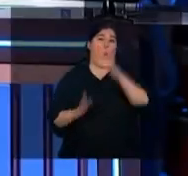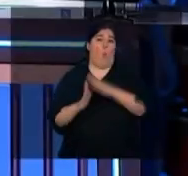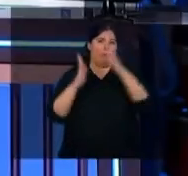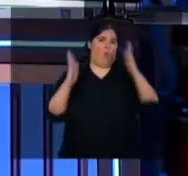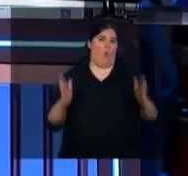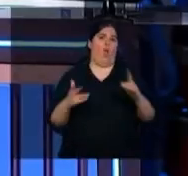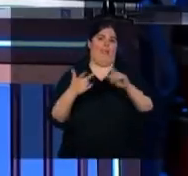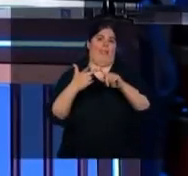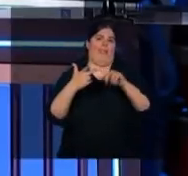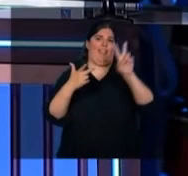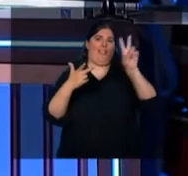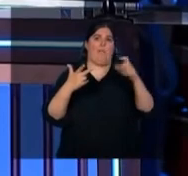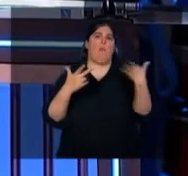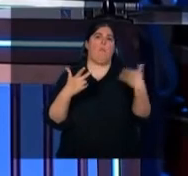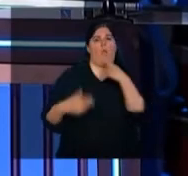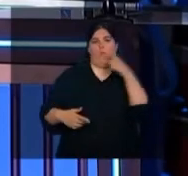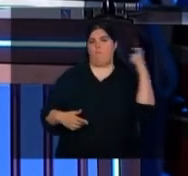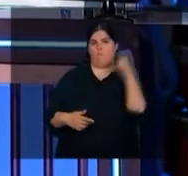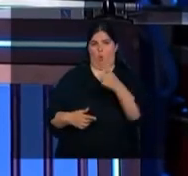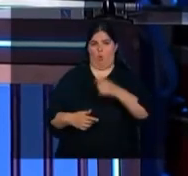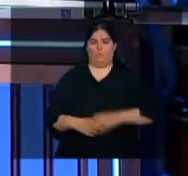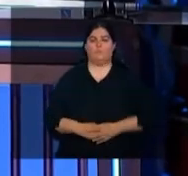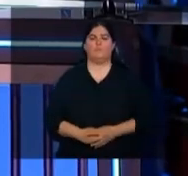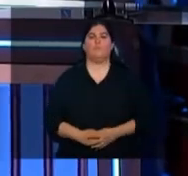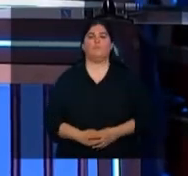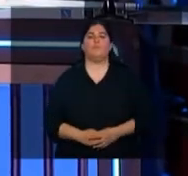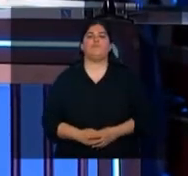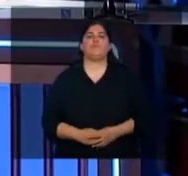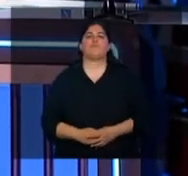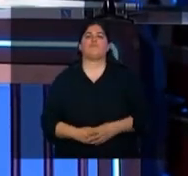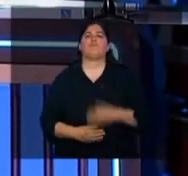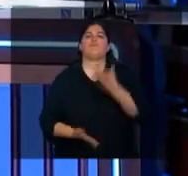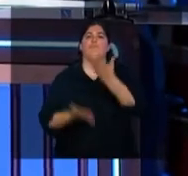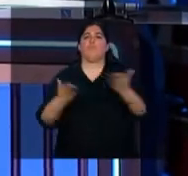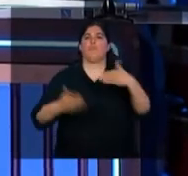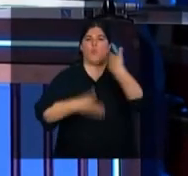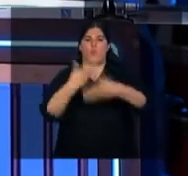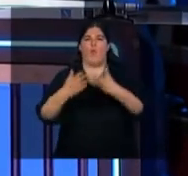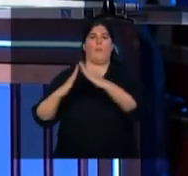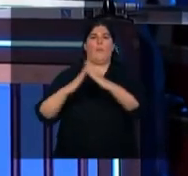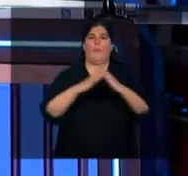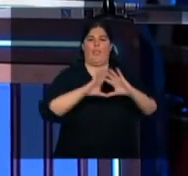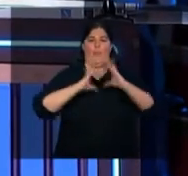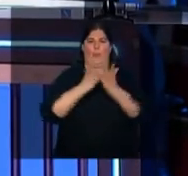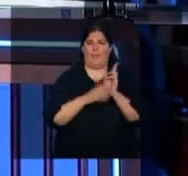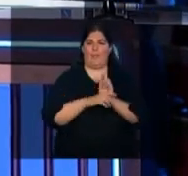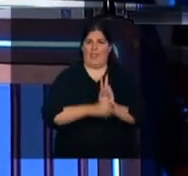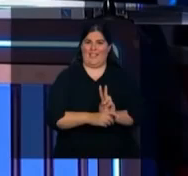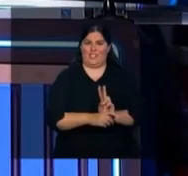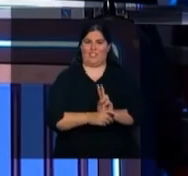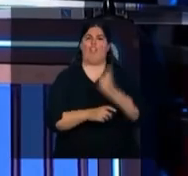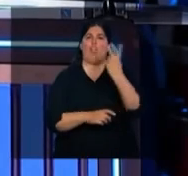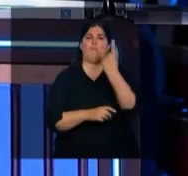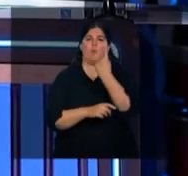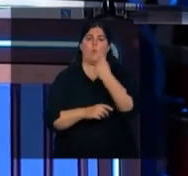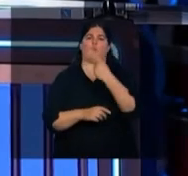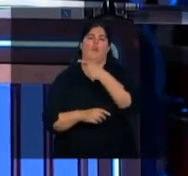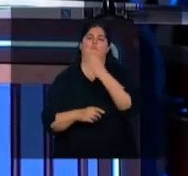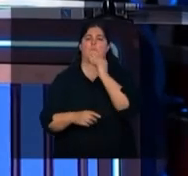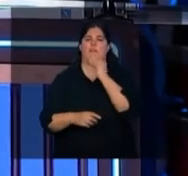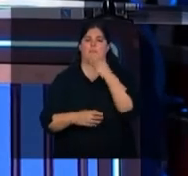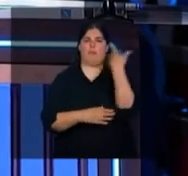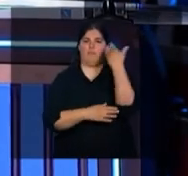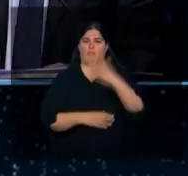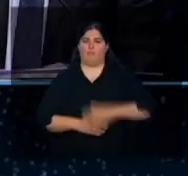último bloque temático donde van a poder hacer uso de ellos desarrollo humano vivienda protección del ambiente los 2 minutos de exposición candidato